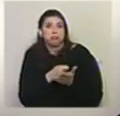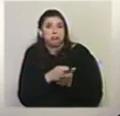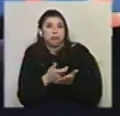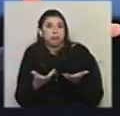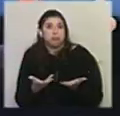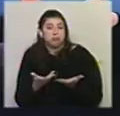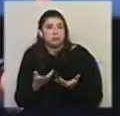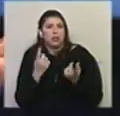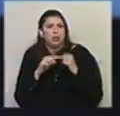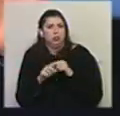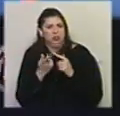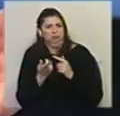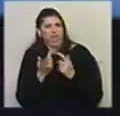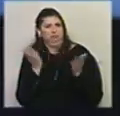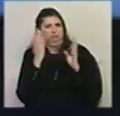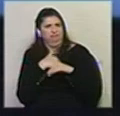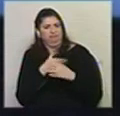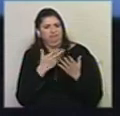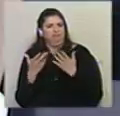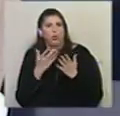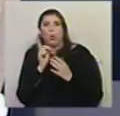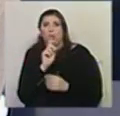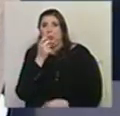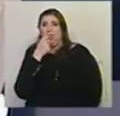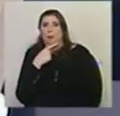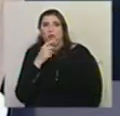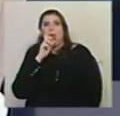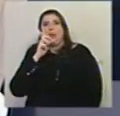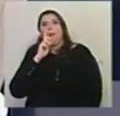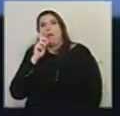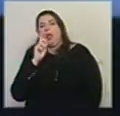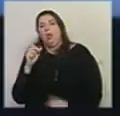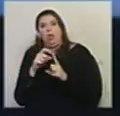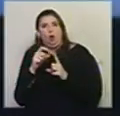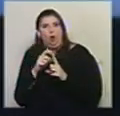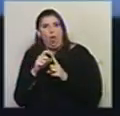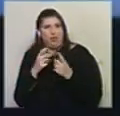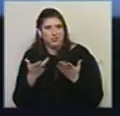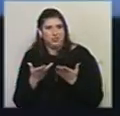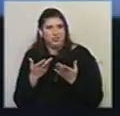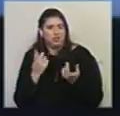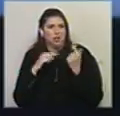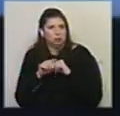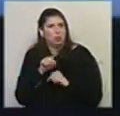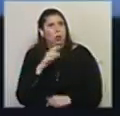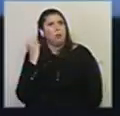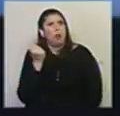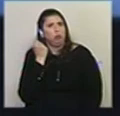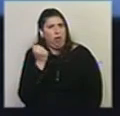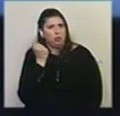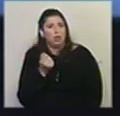Entonces, esas incoherencias que no refieren a medicamentos de miles de dólares son parte muy importante de lo que estamos haciendo todos los